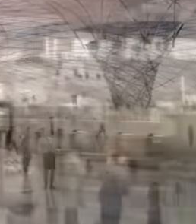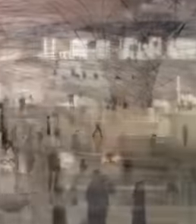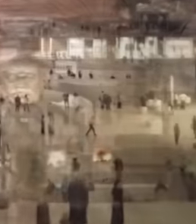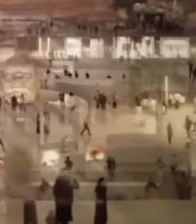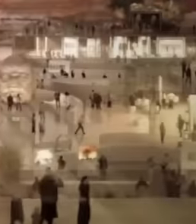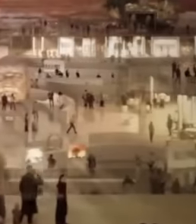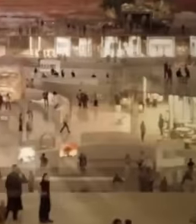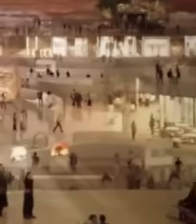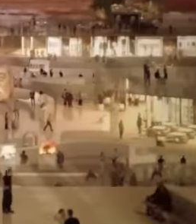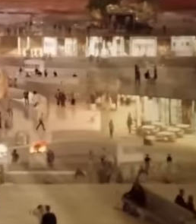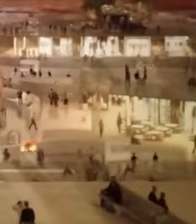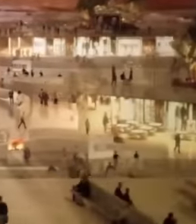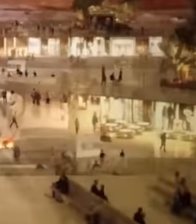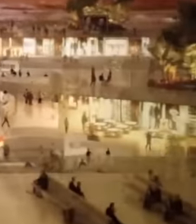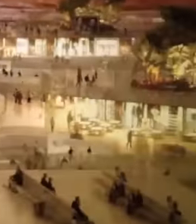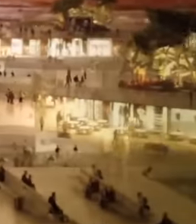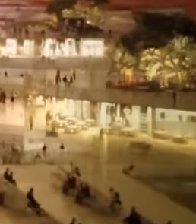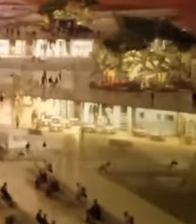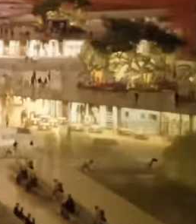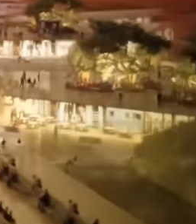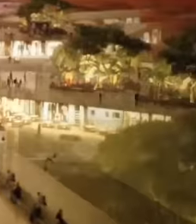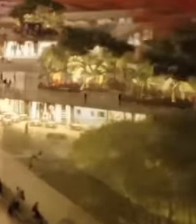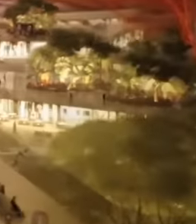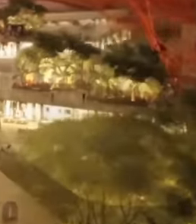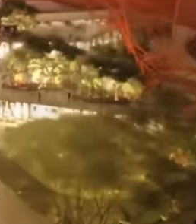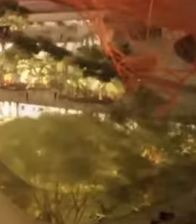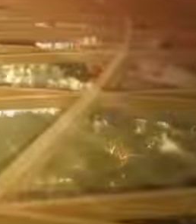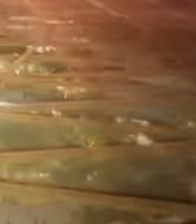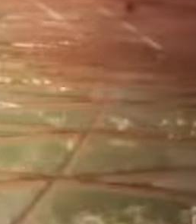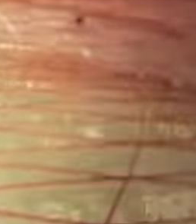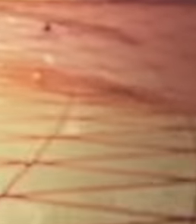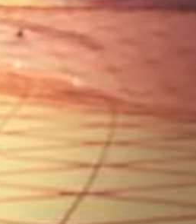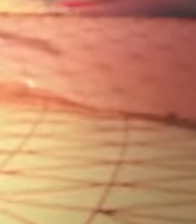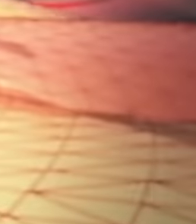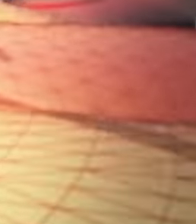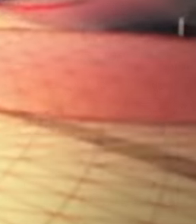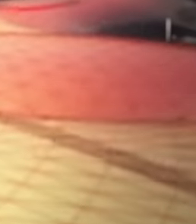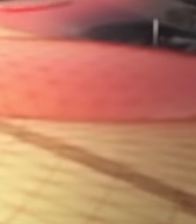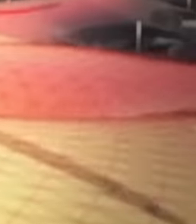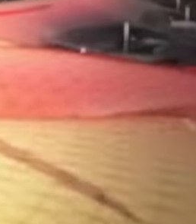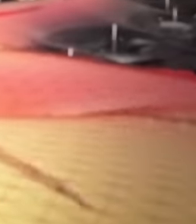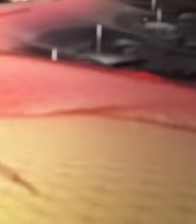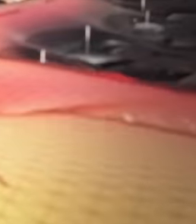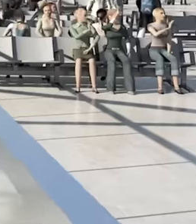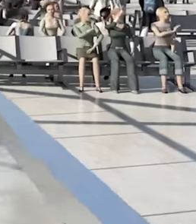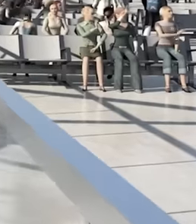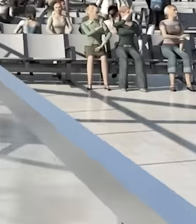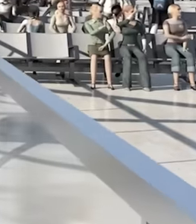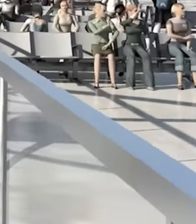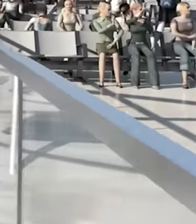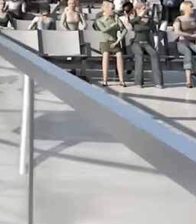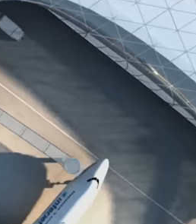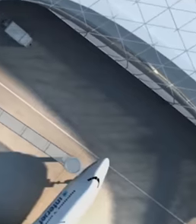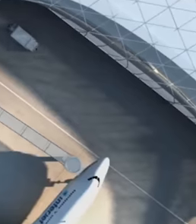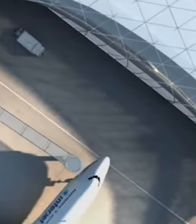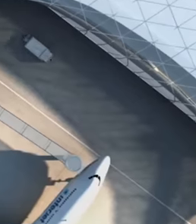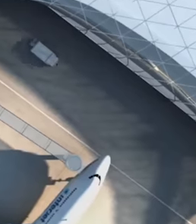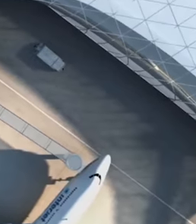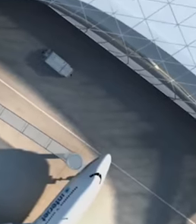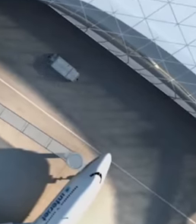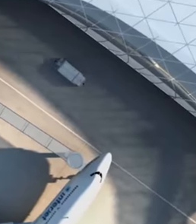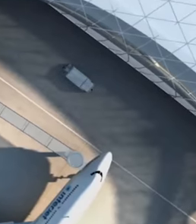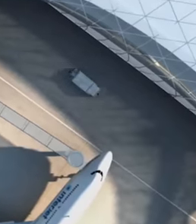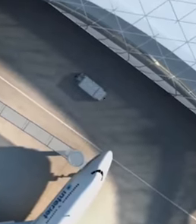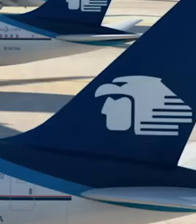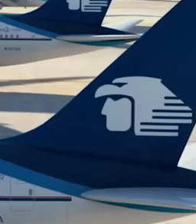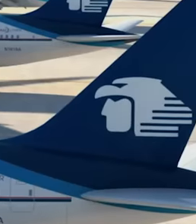pesar de que el proyecto se canceló con la actual administración presidencial, este sistema de manejo de agua permanece